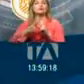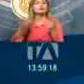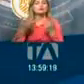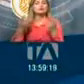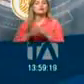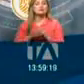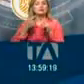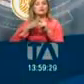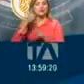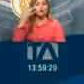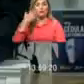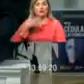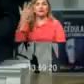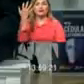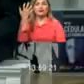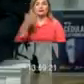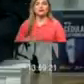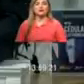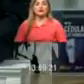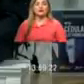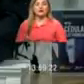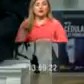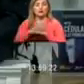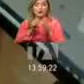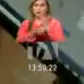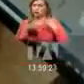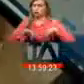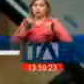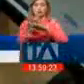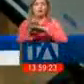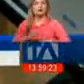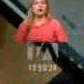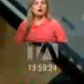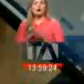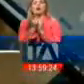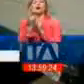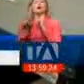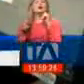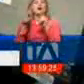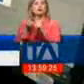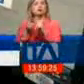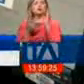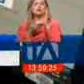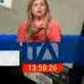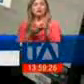emitir a partir del 15 de febrero. La cédula anterior se mantiene vigente. Únicamente se deberá cambiar la cédula